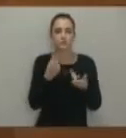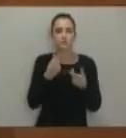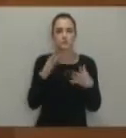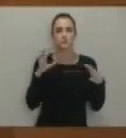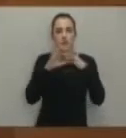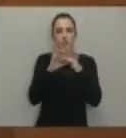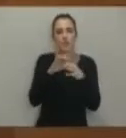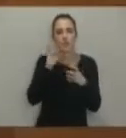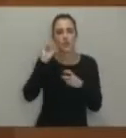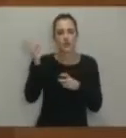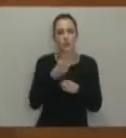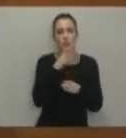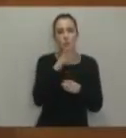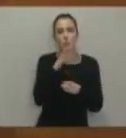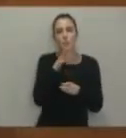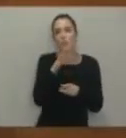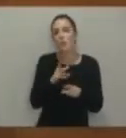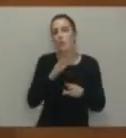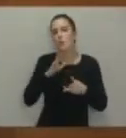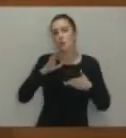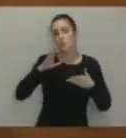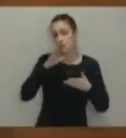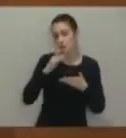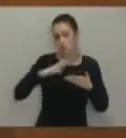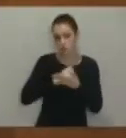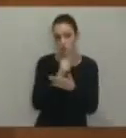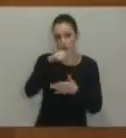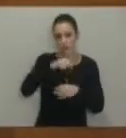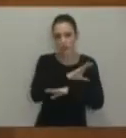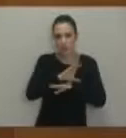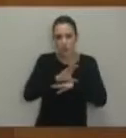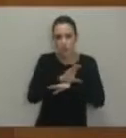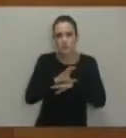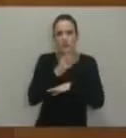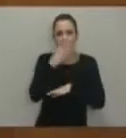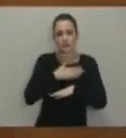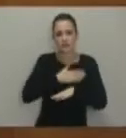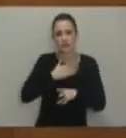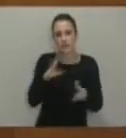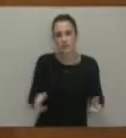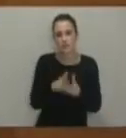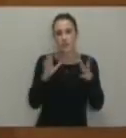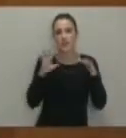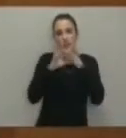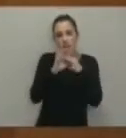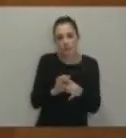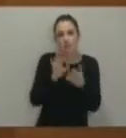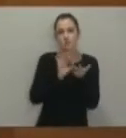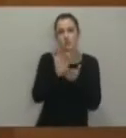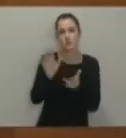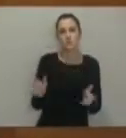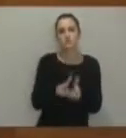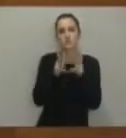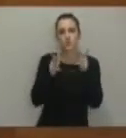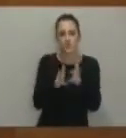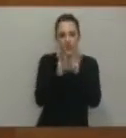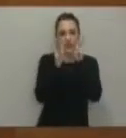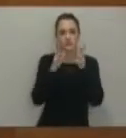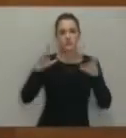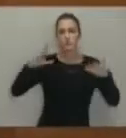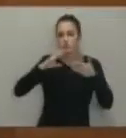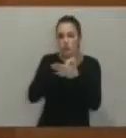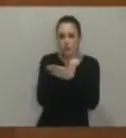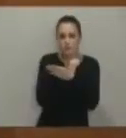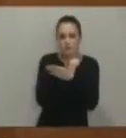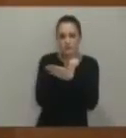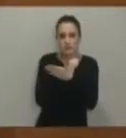tomado hasta el momento por parte de esta Consejería de Bienestar Social a lo largo de esta legislatura en lo relativo a servicios sociales, todas